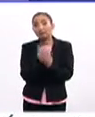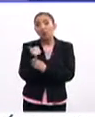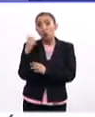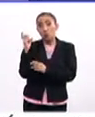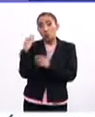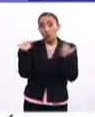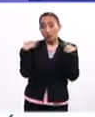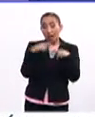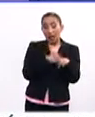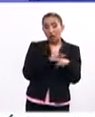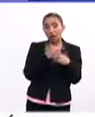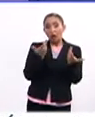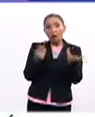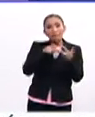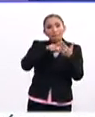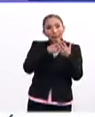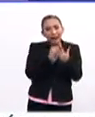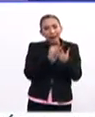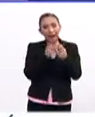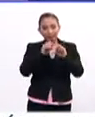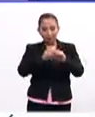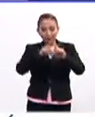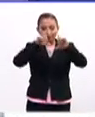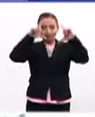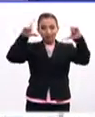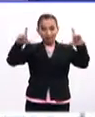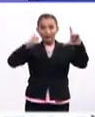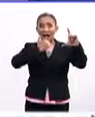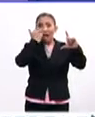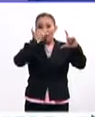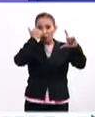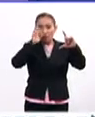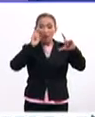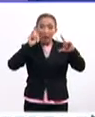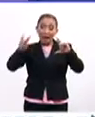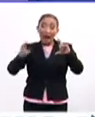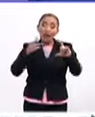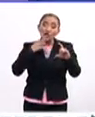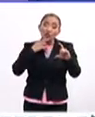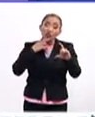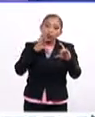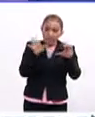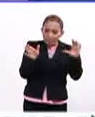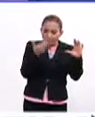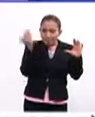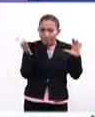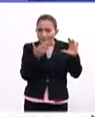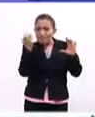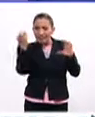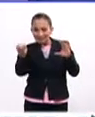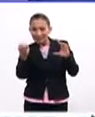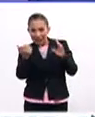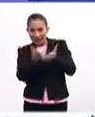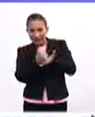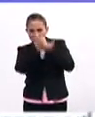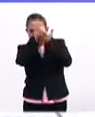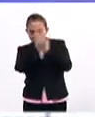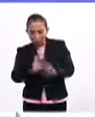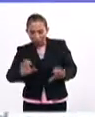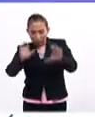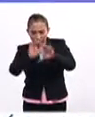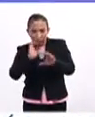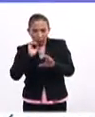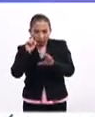el maestro entre a el portal, cuando el alumno entre y utilice estos recursos